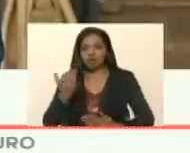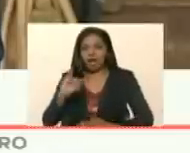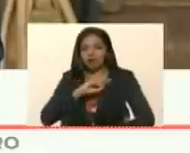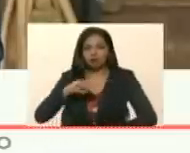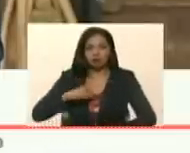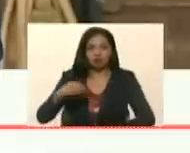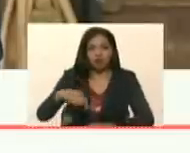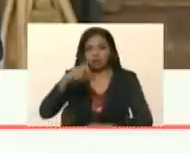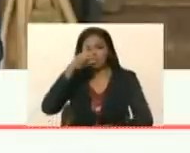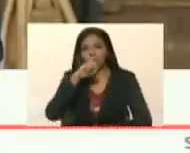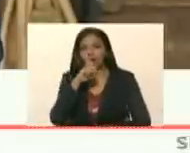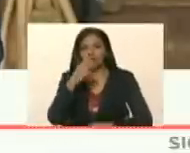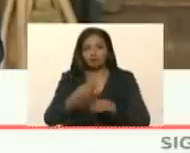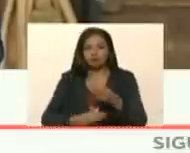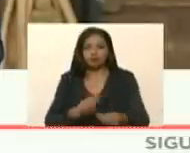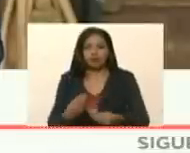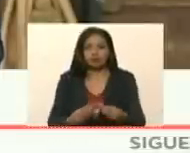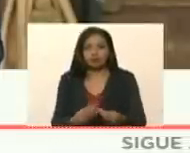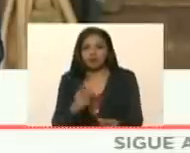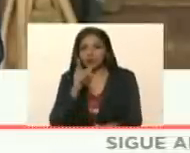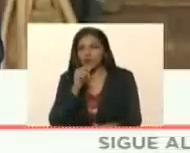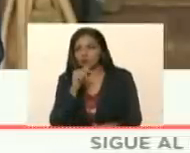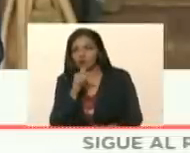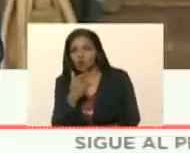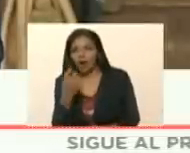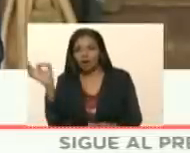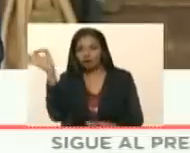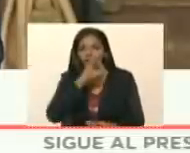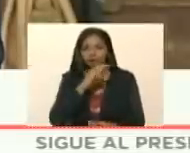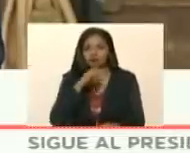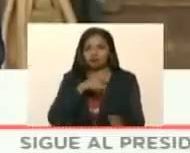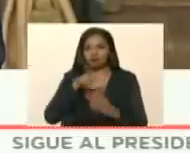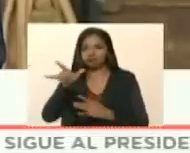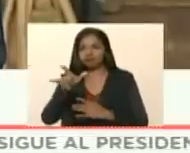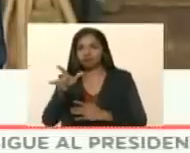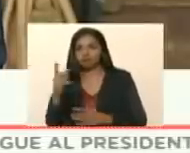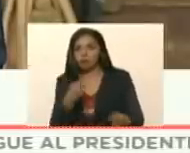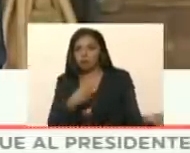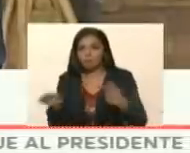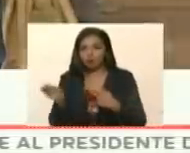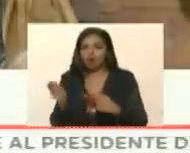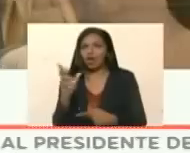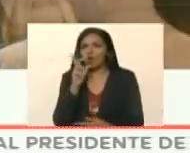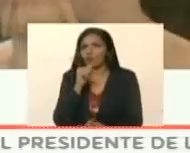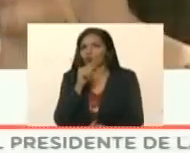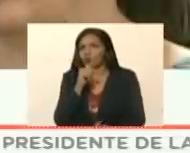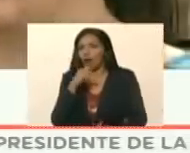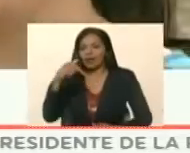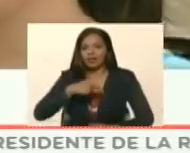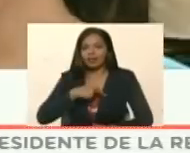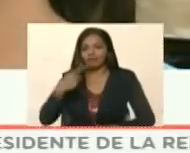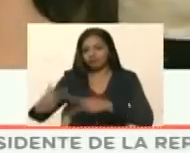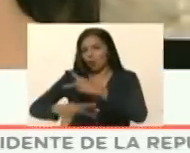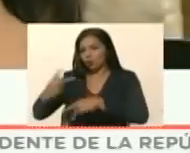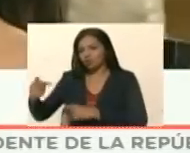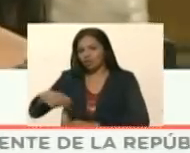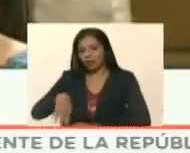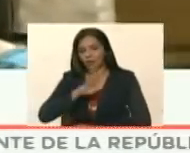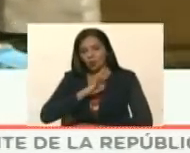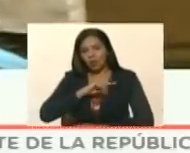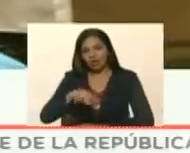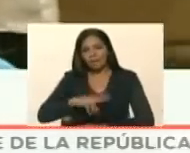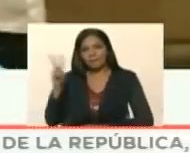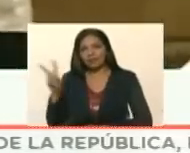año no va a haber esos lechones traídos del exterior. Lo que va a haber es producidos en el país.